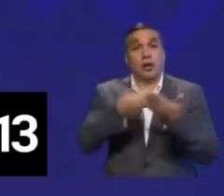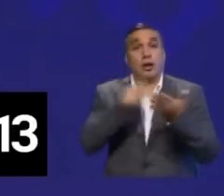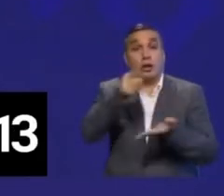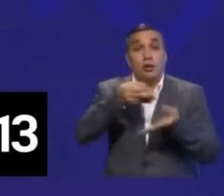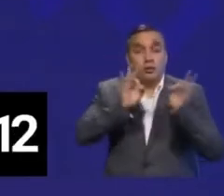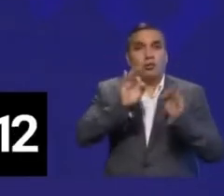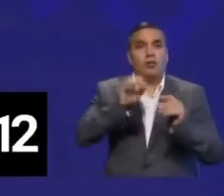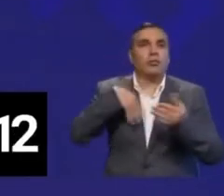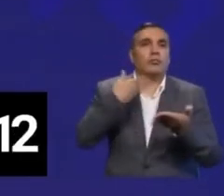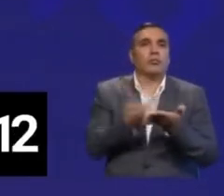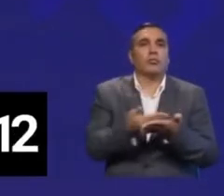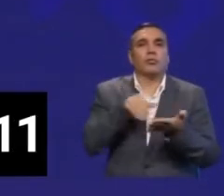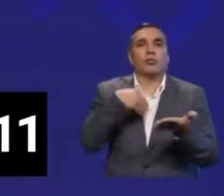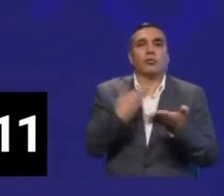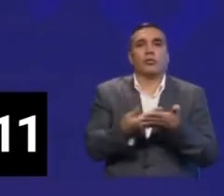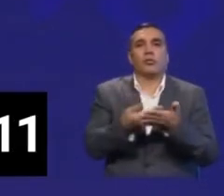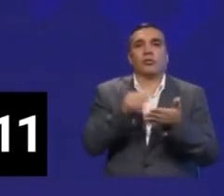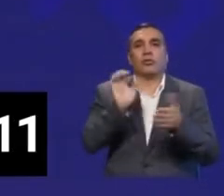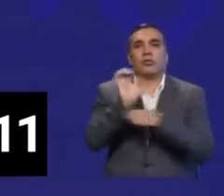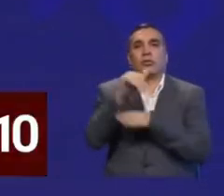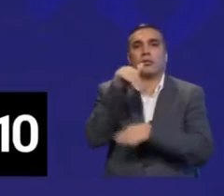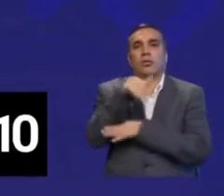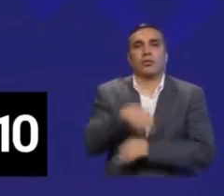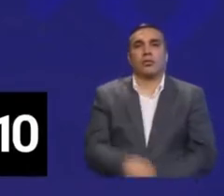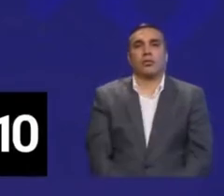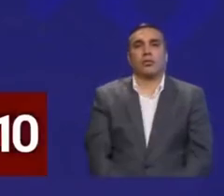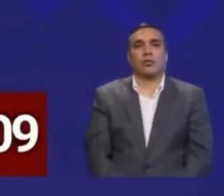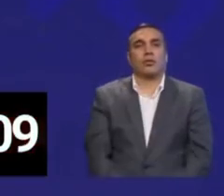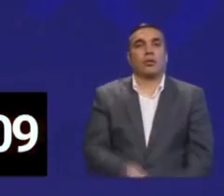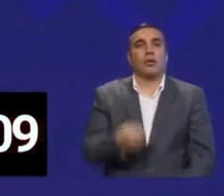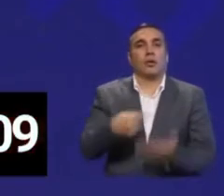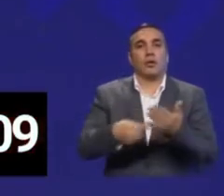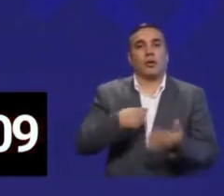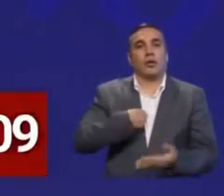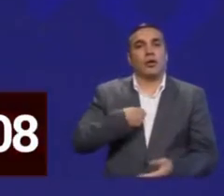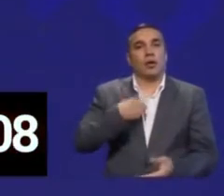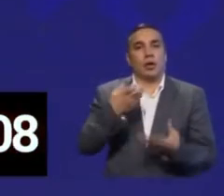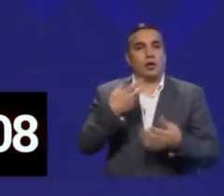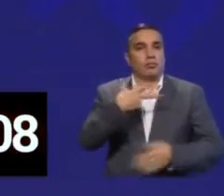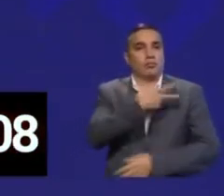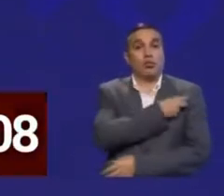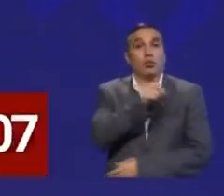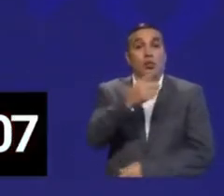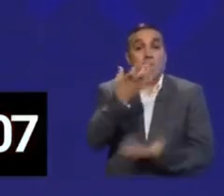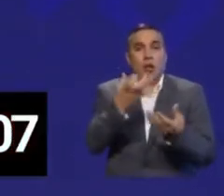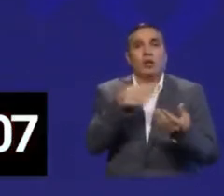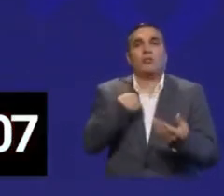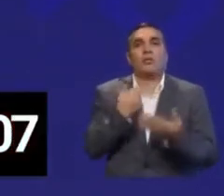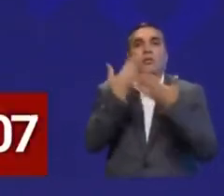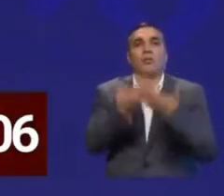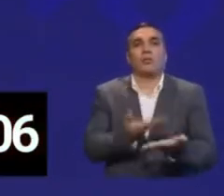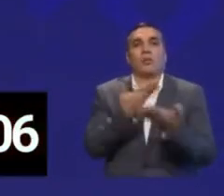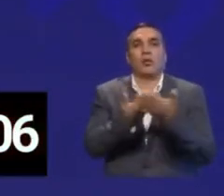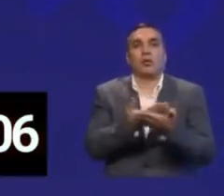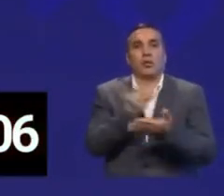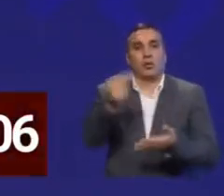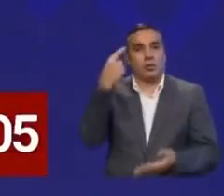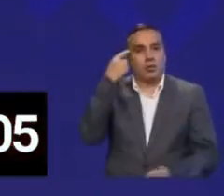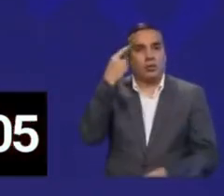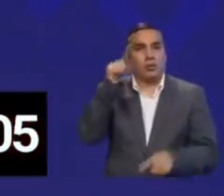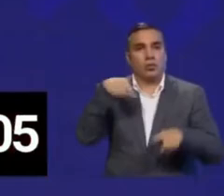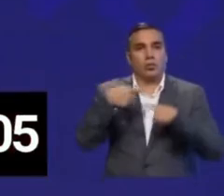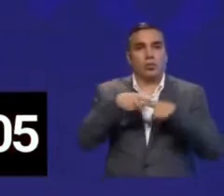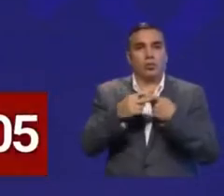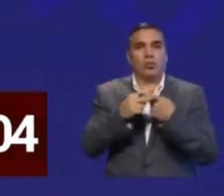manera lleguemos a todos los ecuatorianos que voluntariamente deseen vacunarse. Esa es mi propuesta principal de gobierno al